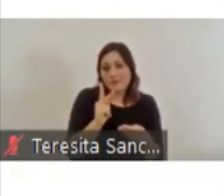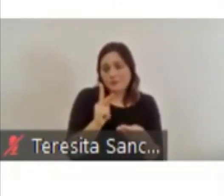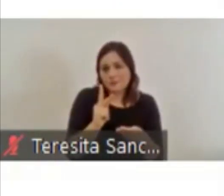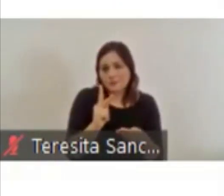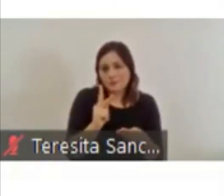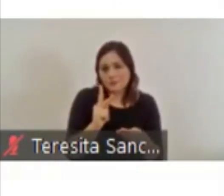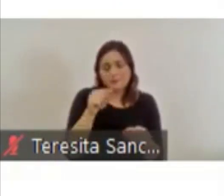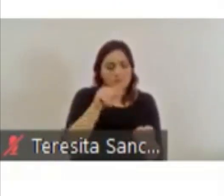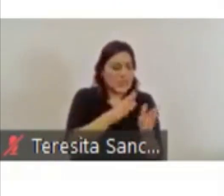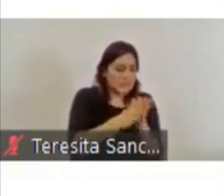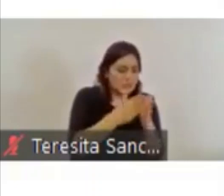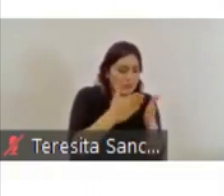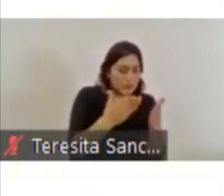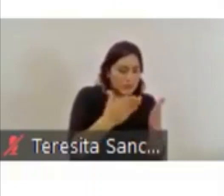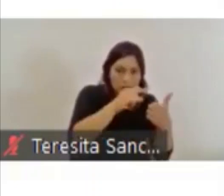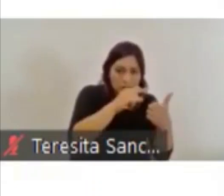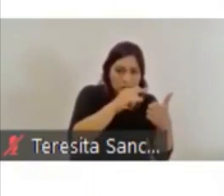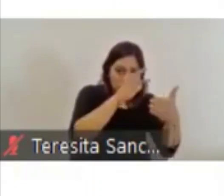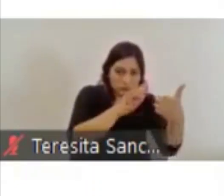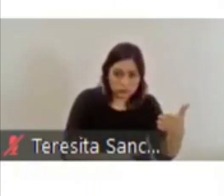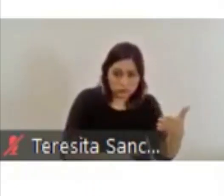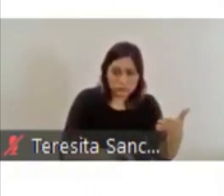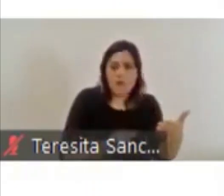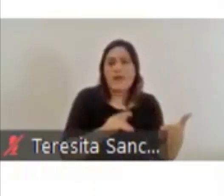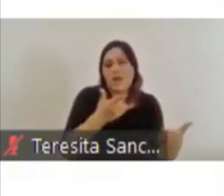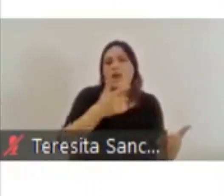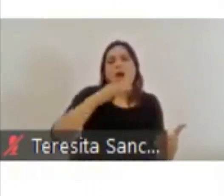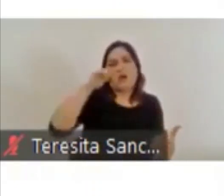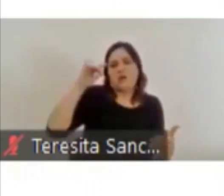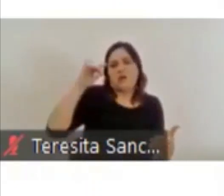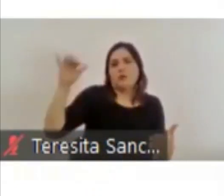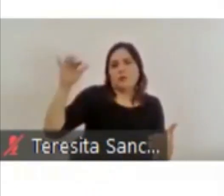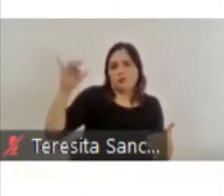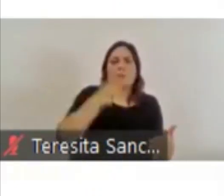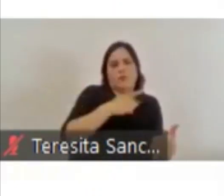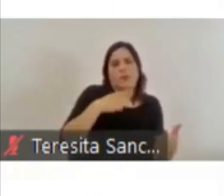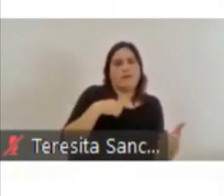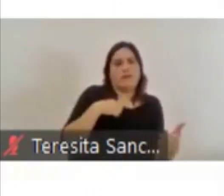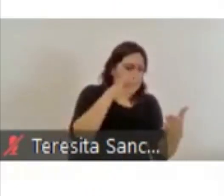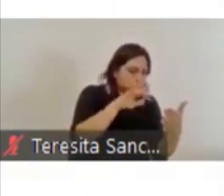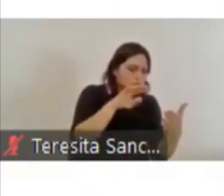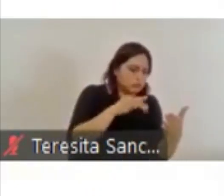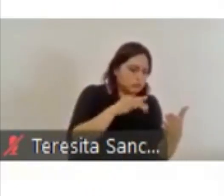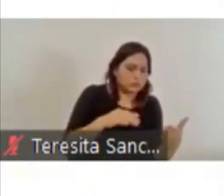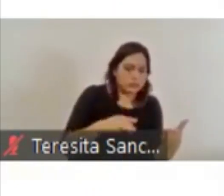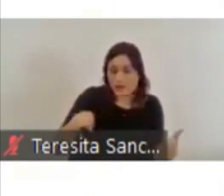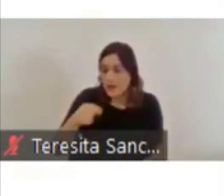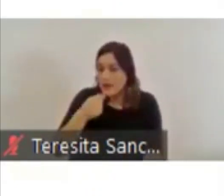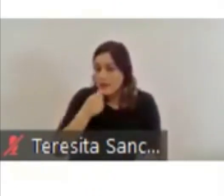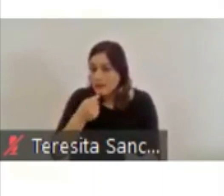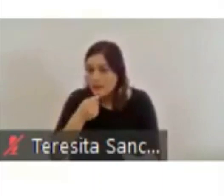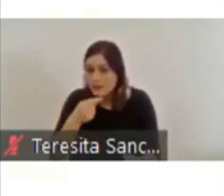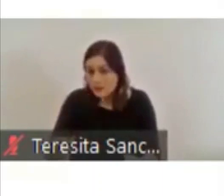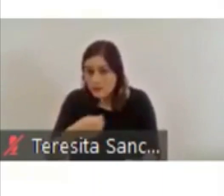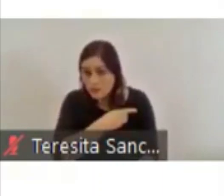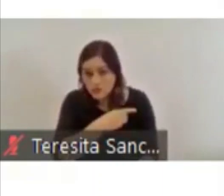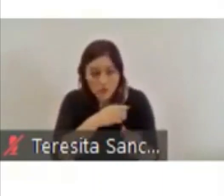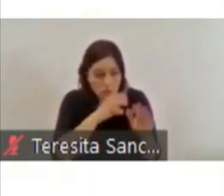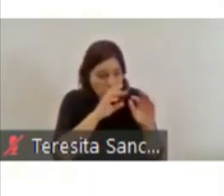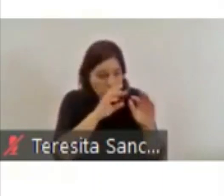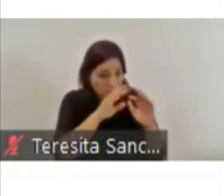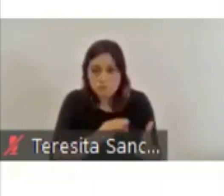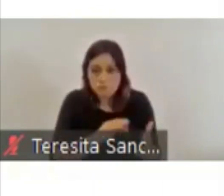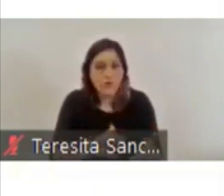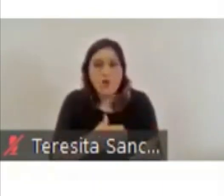un documento que pues el adulto tiene que interpretar. El niño por sí solo, quizás si no le encuentre